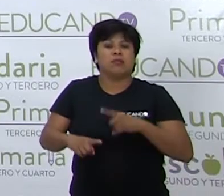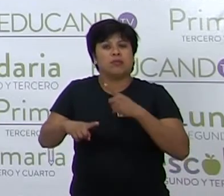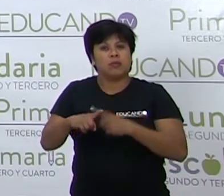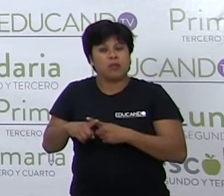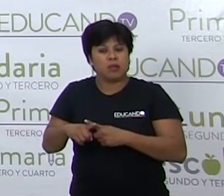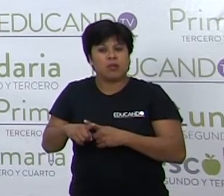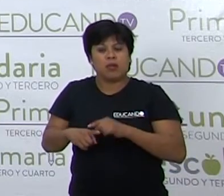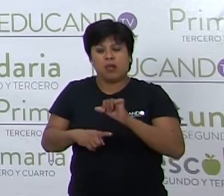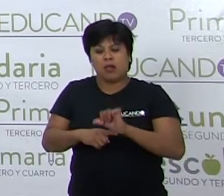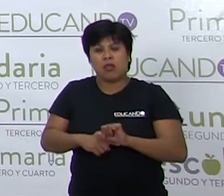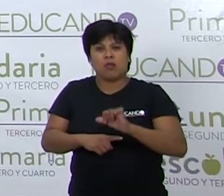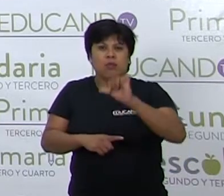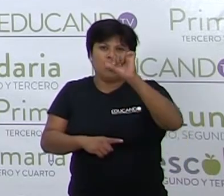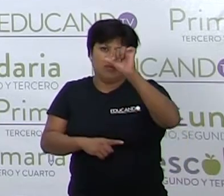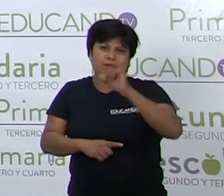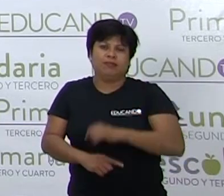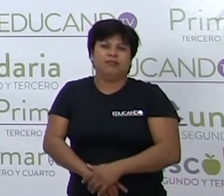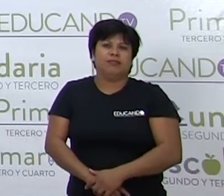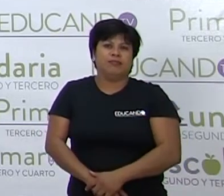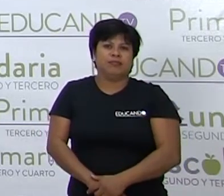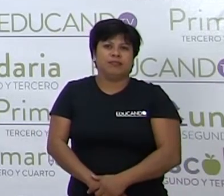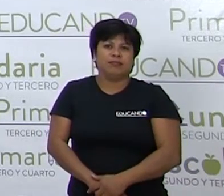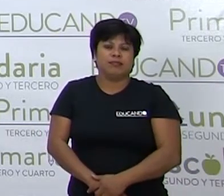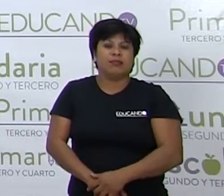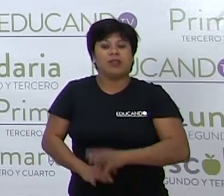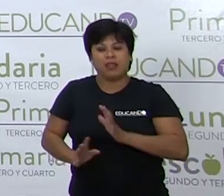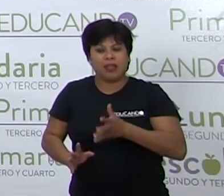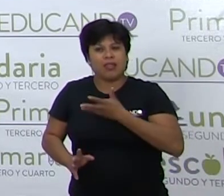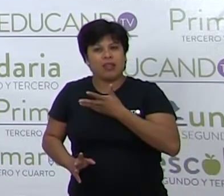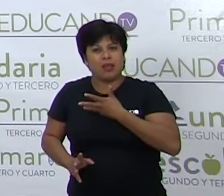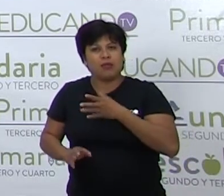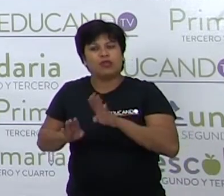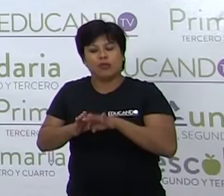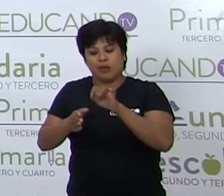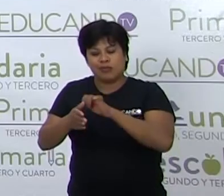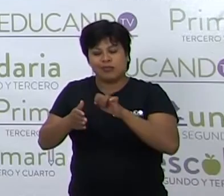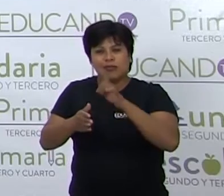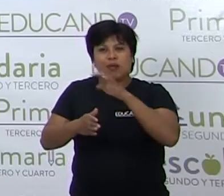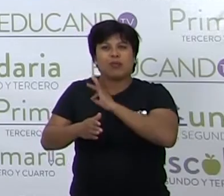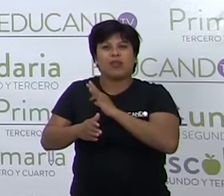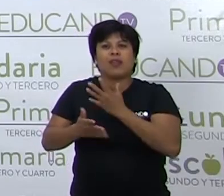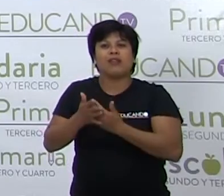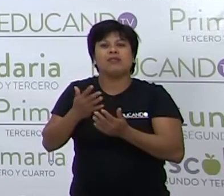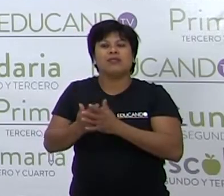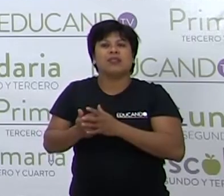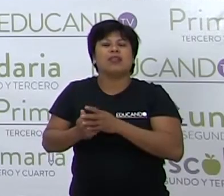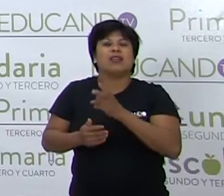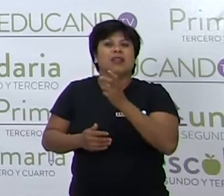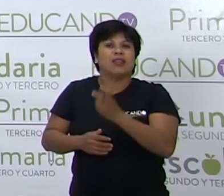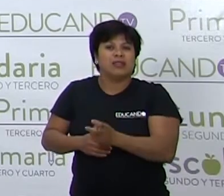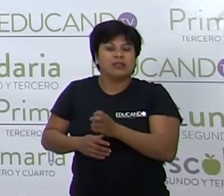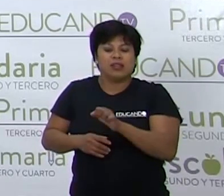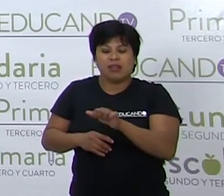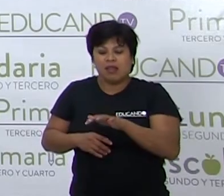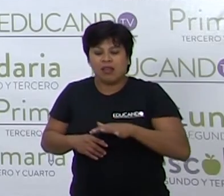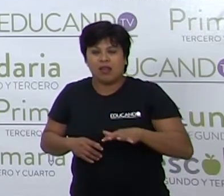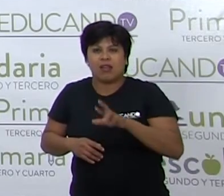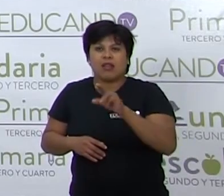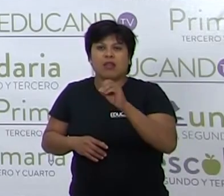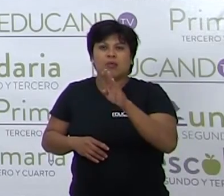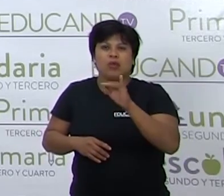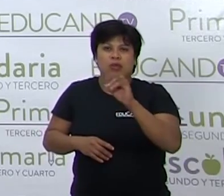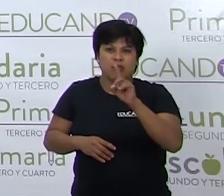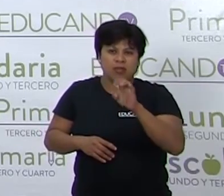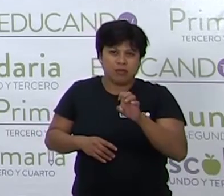la altura ya tenemos una fórmula para calcular el área del romboide